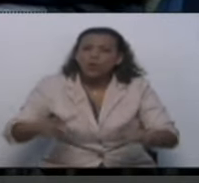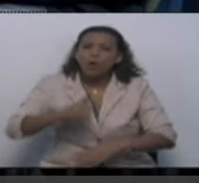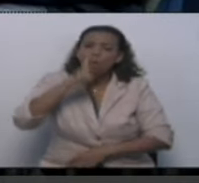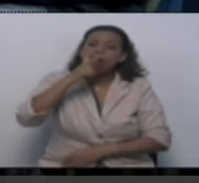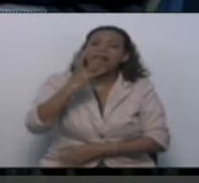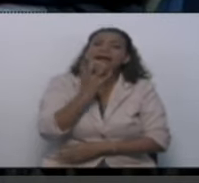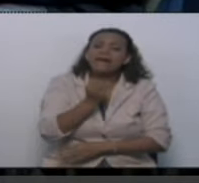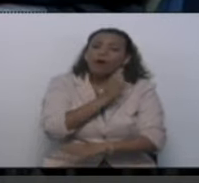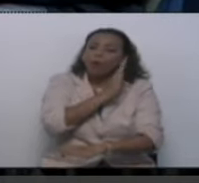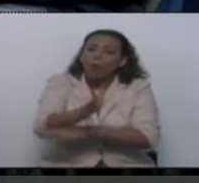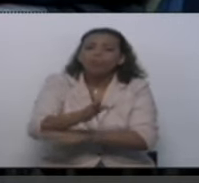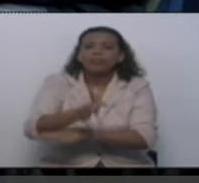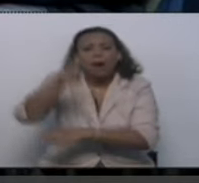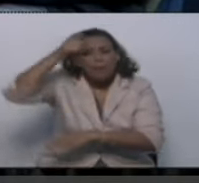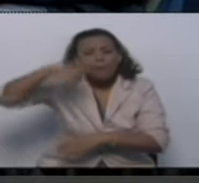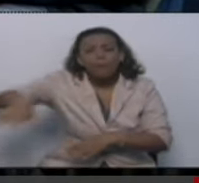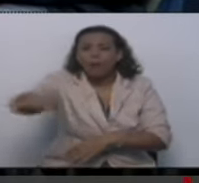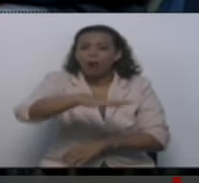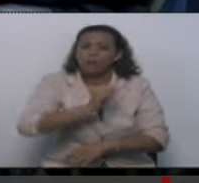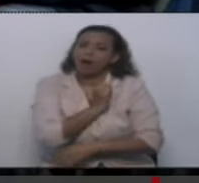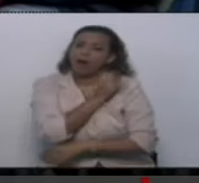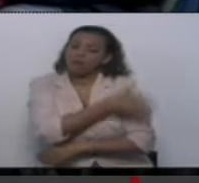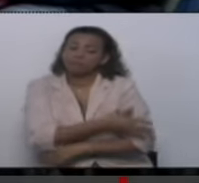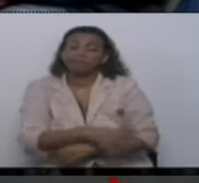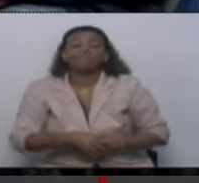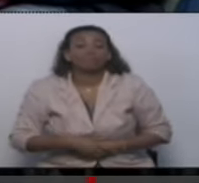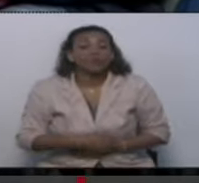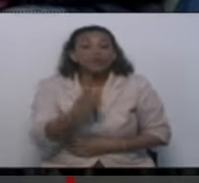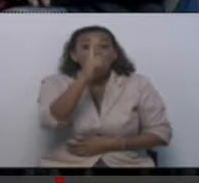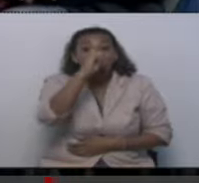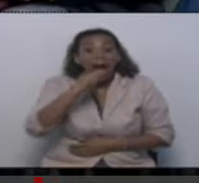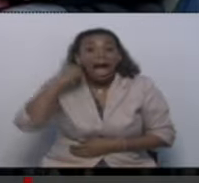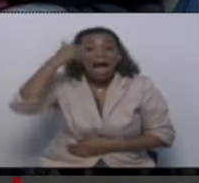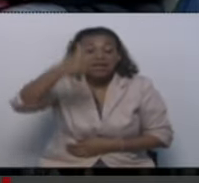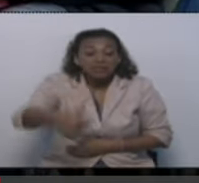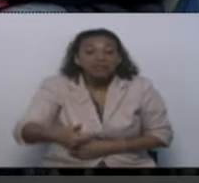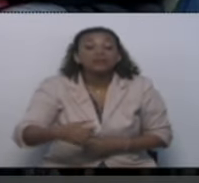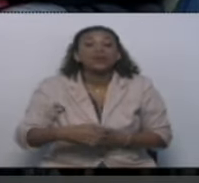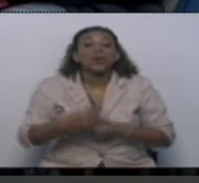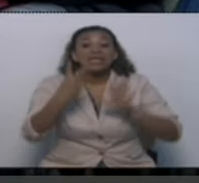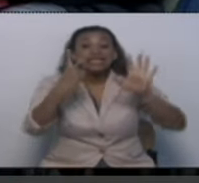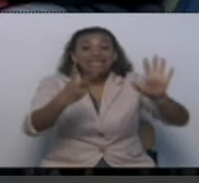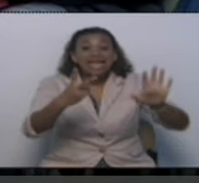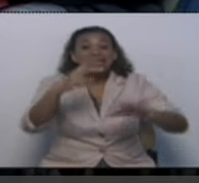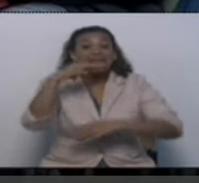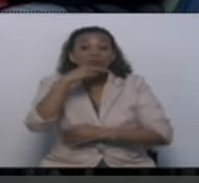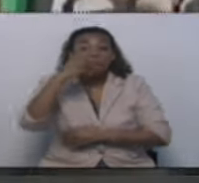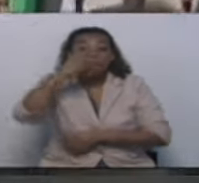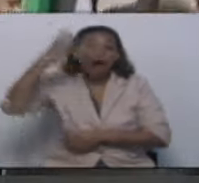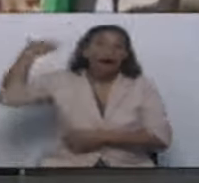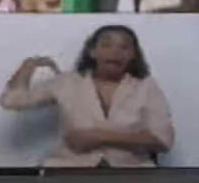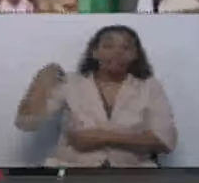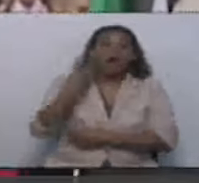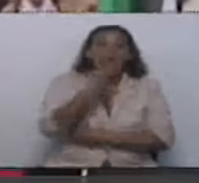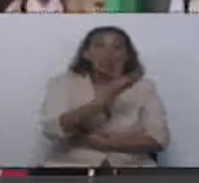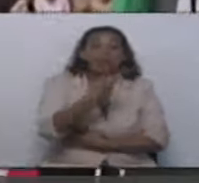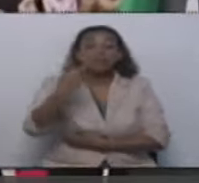israelíes contra nuestro pueblo. Un año, señor presidente, que cobró la vida de